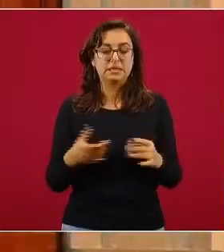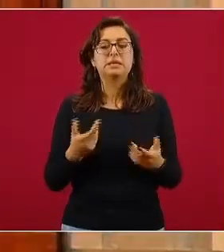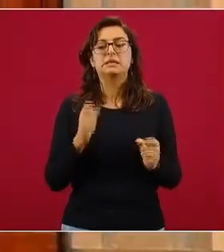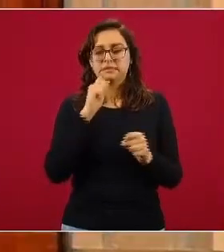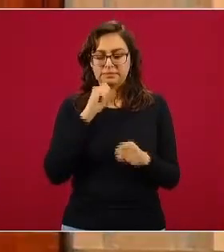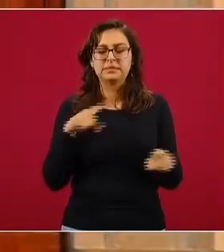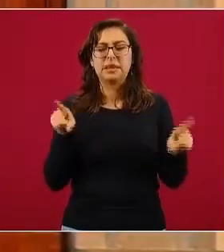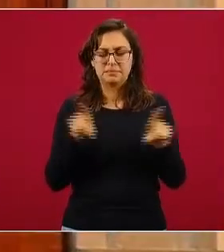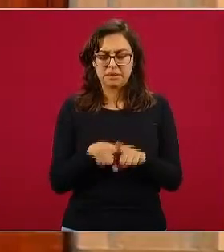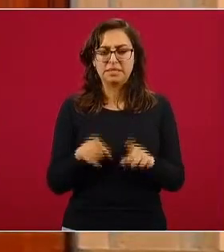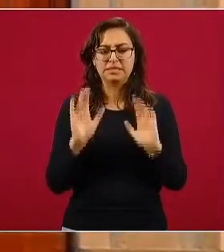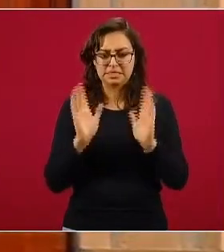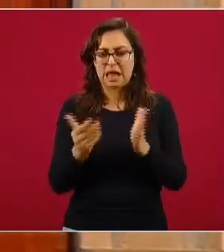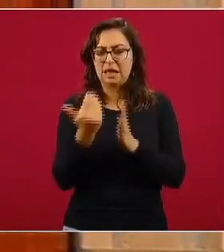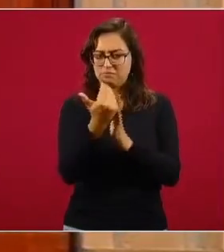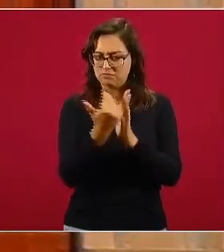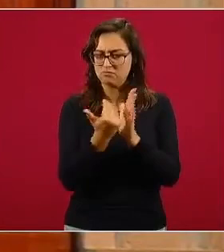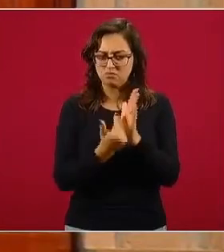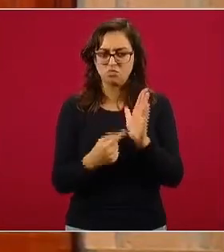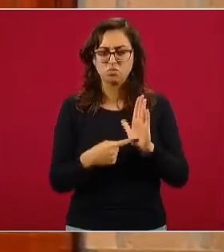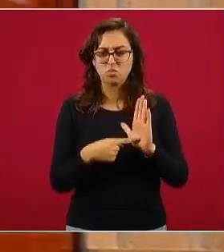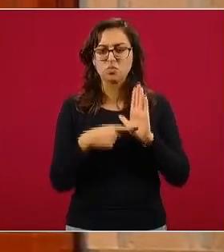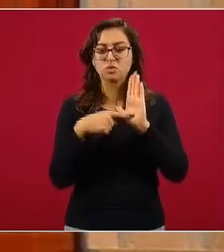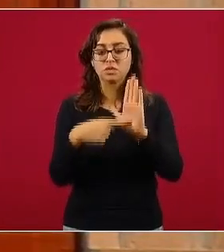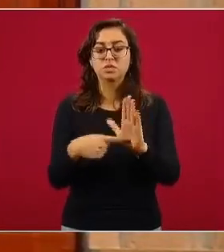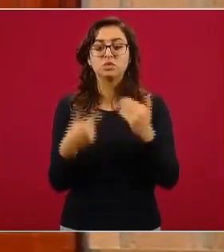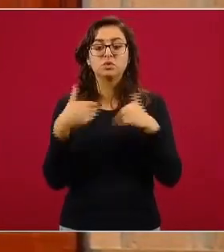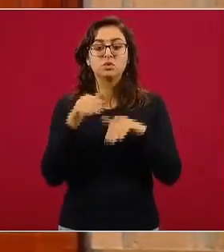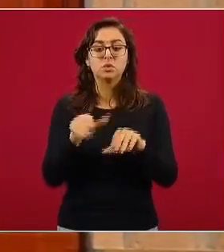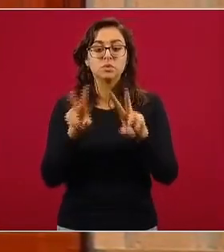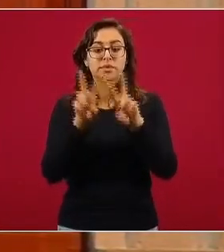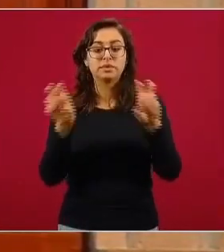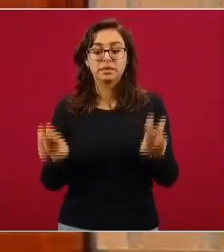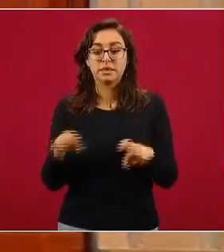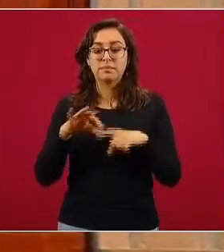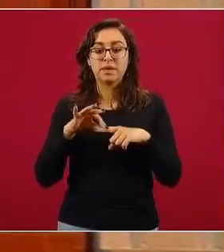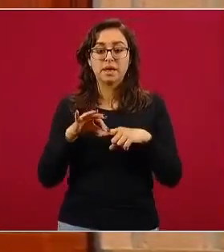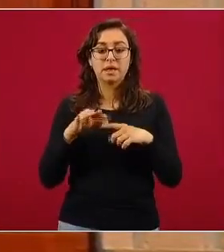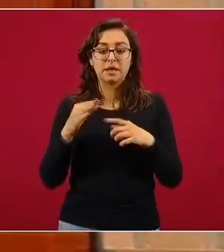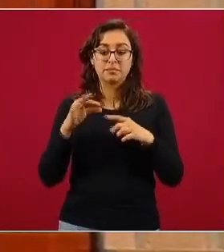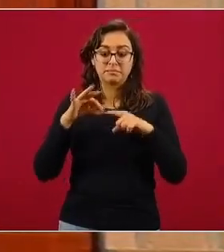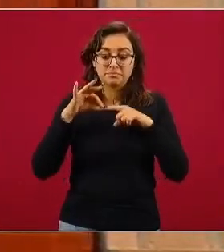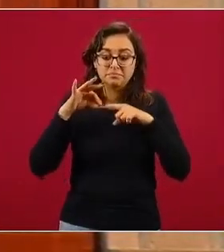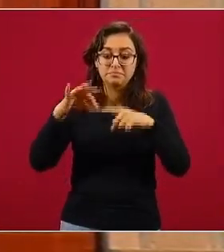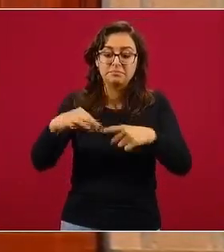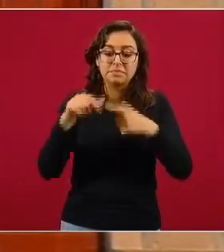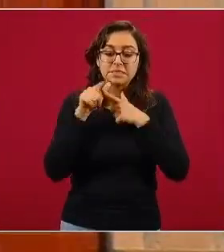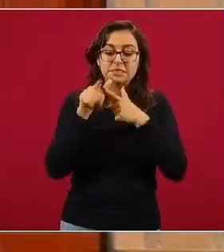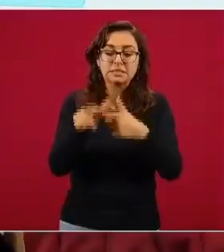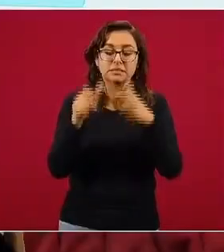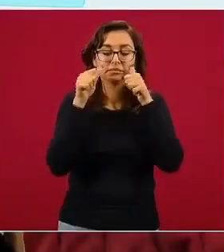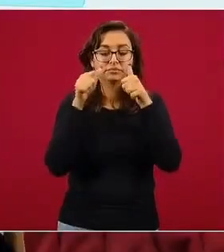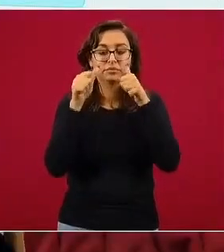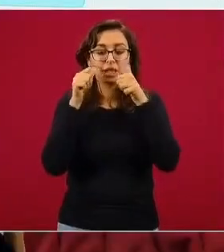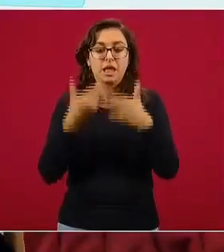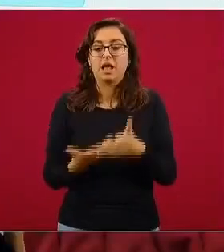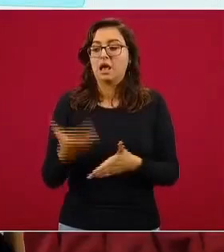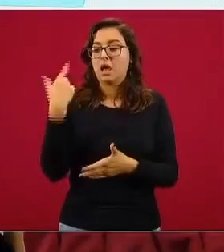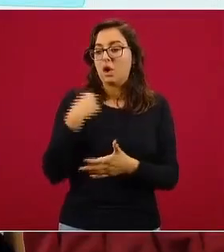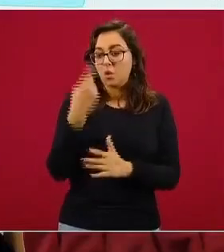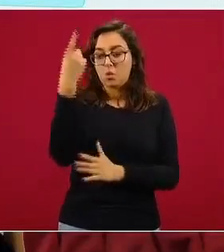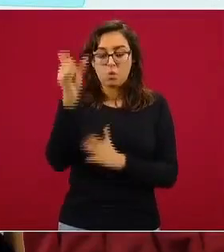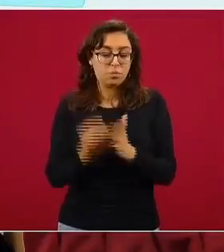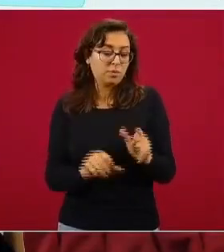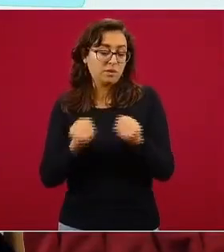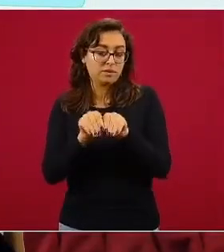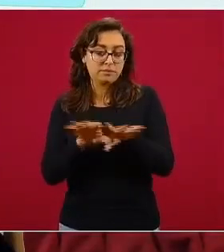este lineamiento sobre la guía de continuidad de la operación. Es un lineamiento que se publicó ya hace más de un mes